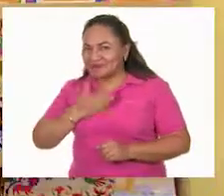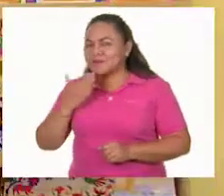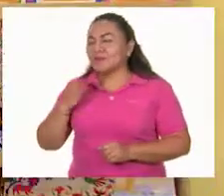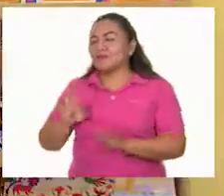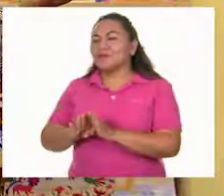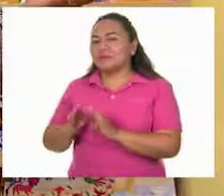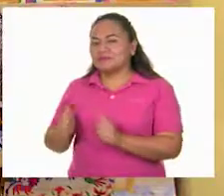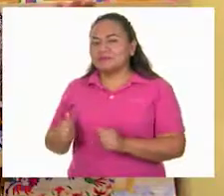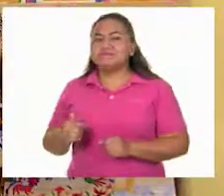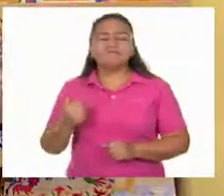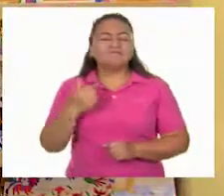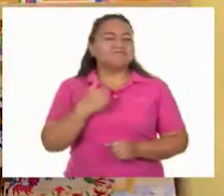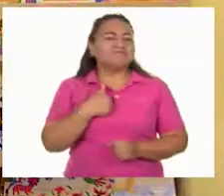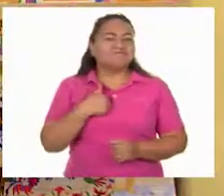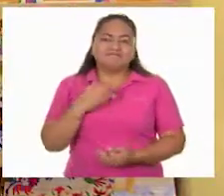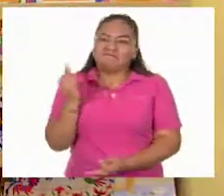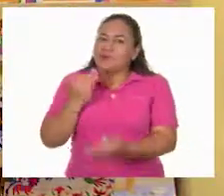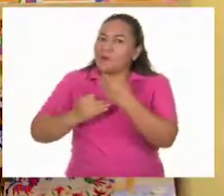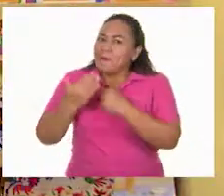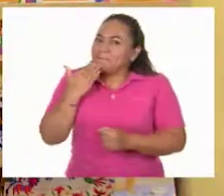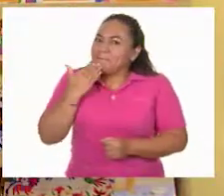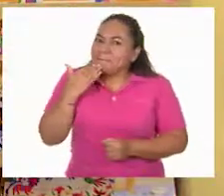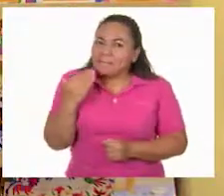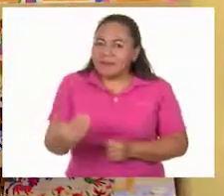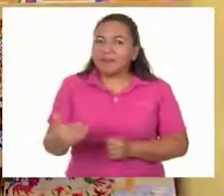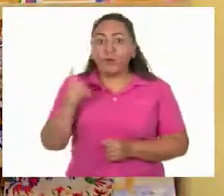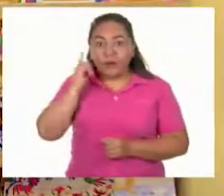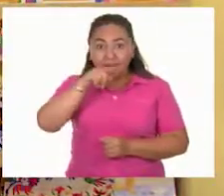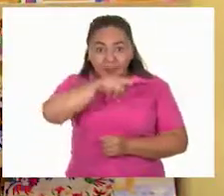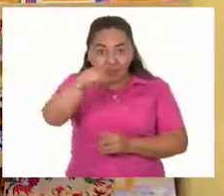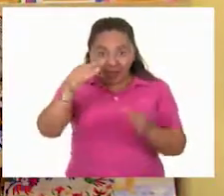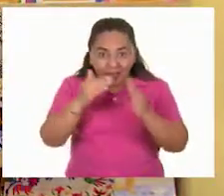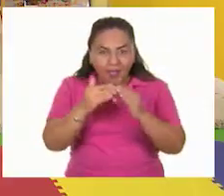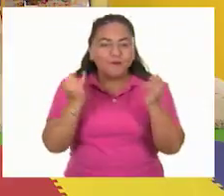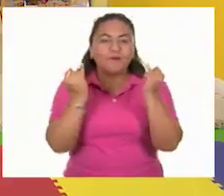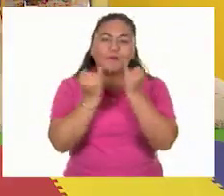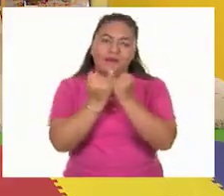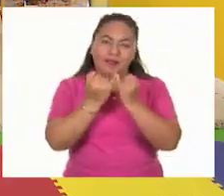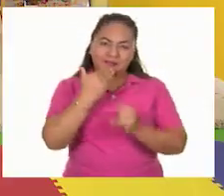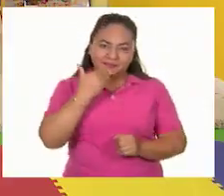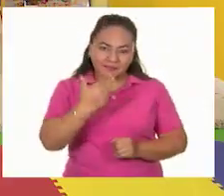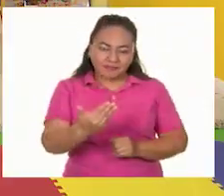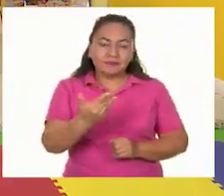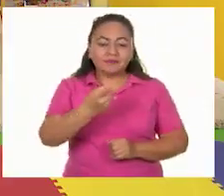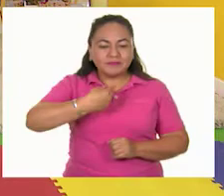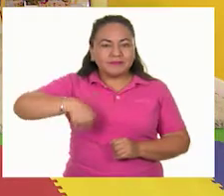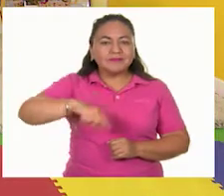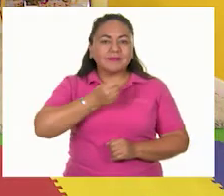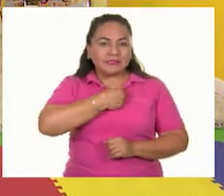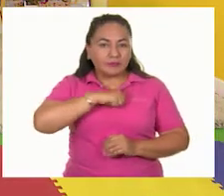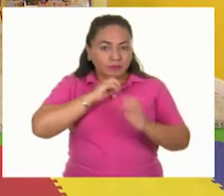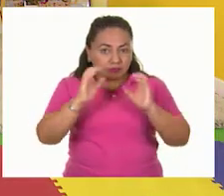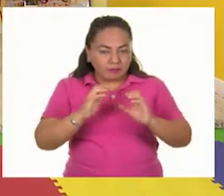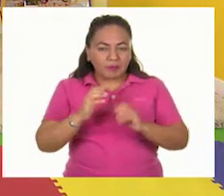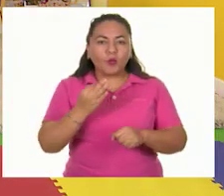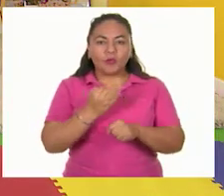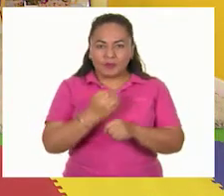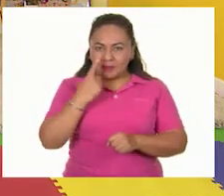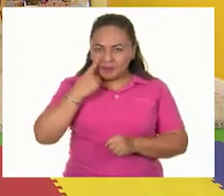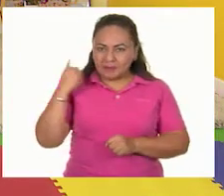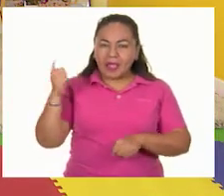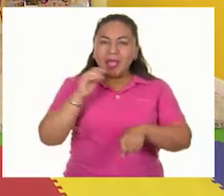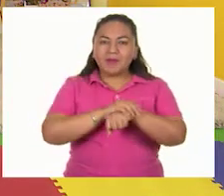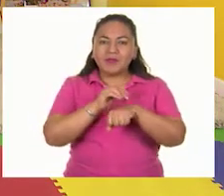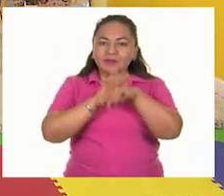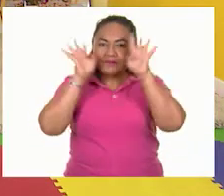bien, me encuentro de maravilla. Espero que allá en casa estén muy bien. Y para seguir cuidando de nuestra salud, veamos el mensaje que nuestro